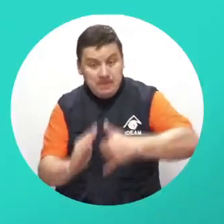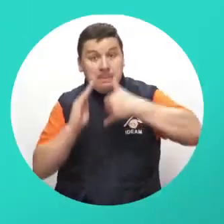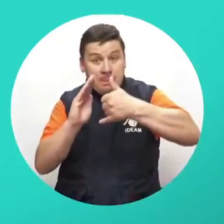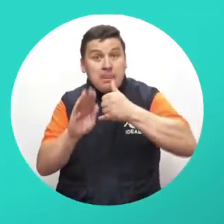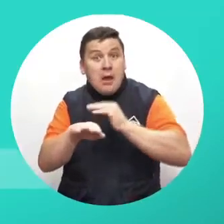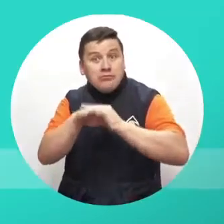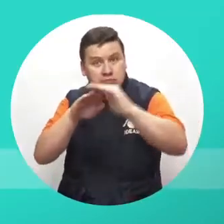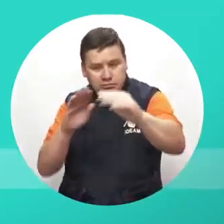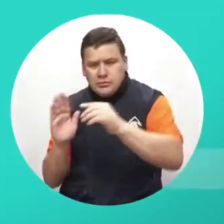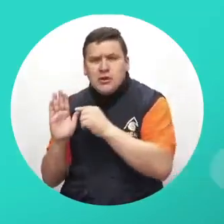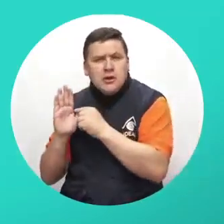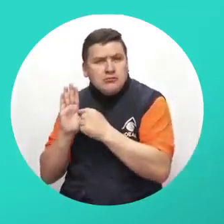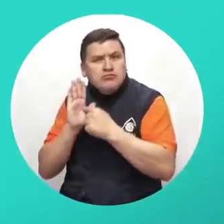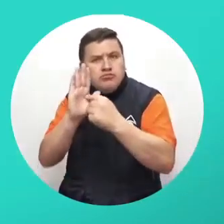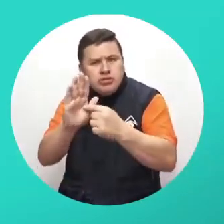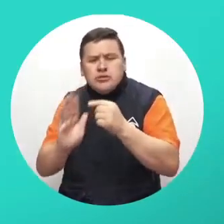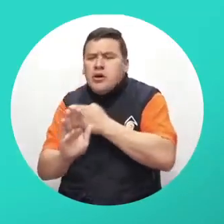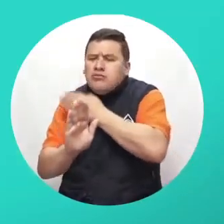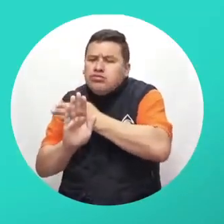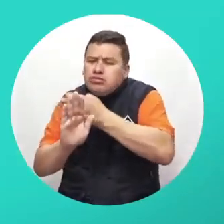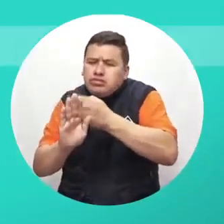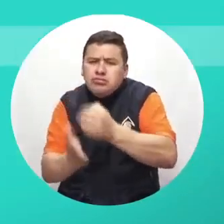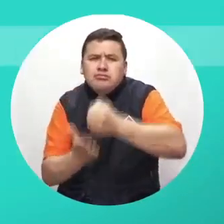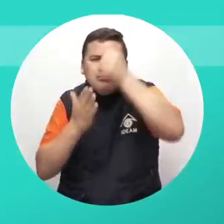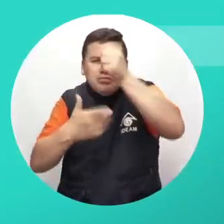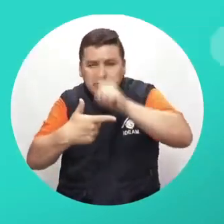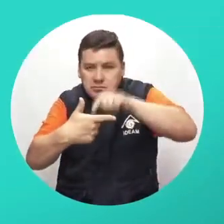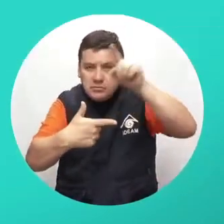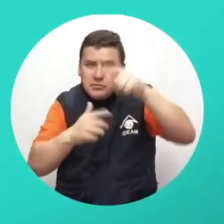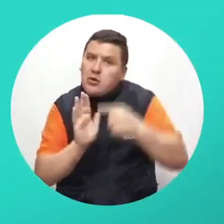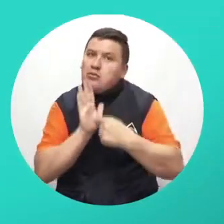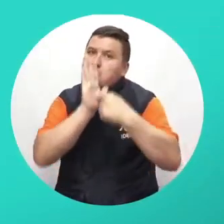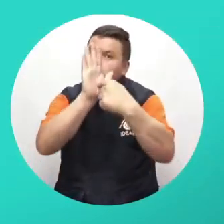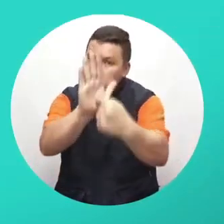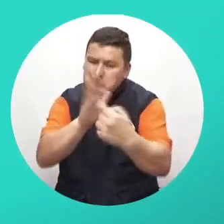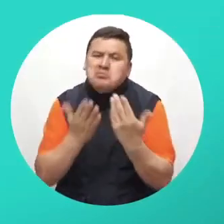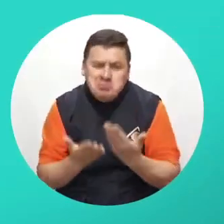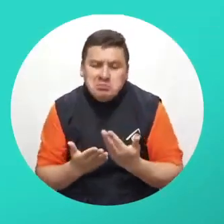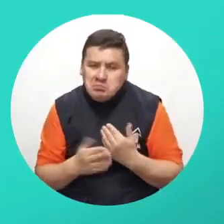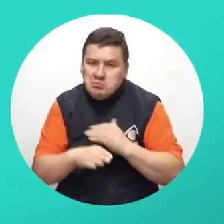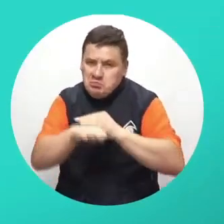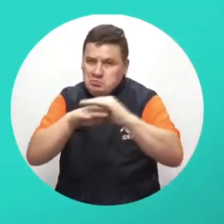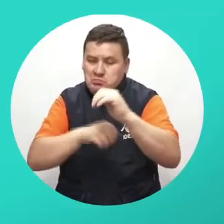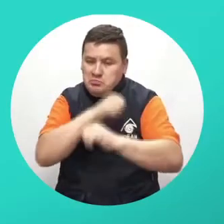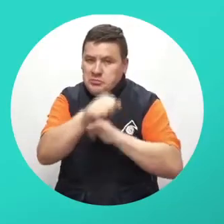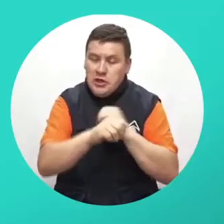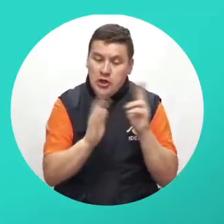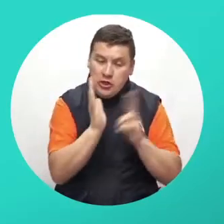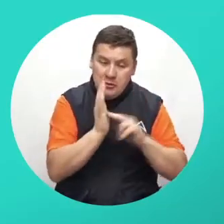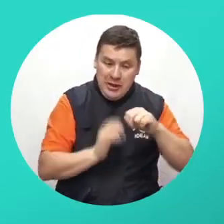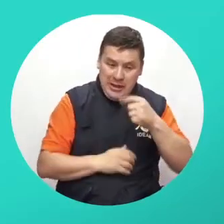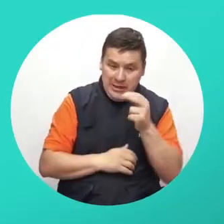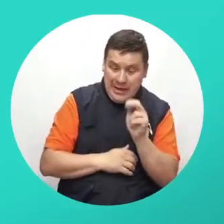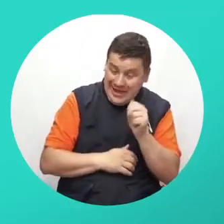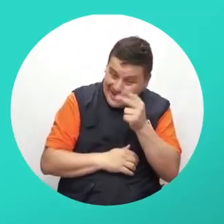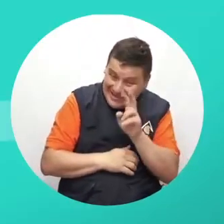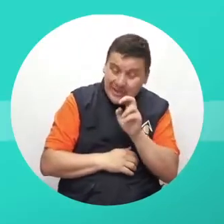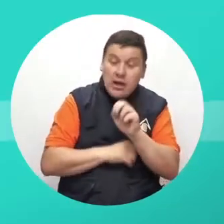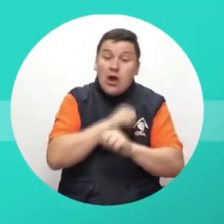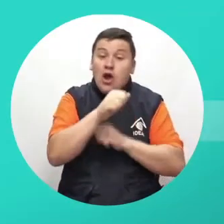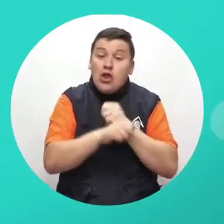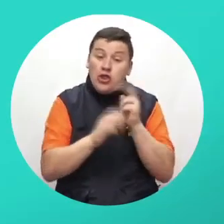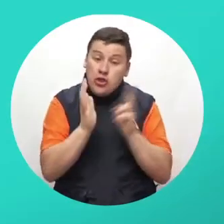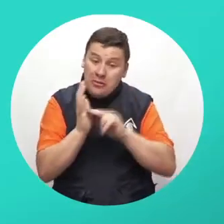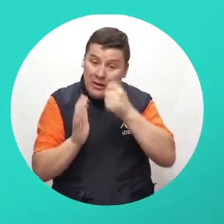www.ideam.gov.co. El IDEAM rinde cuentas a todos los colombianos. Los invitamos a nuestra audiencia pública de rendición de cuentas